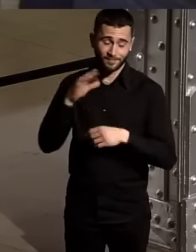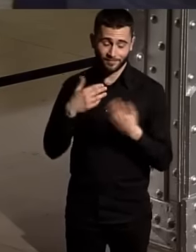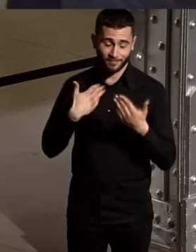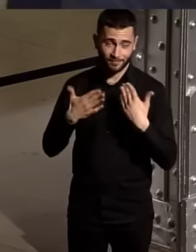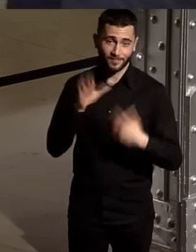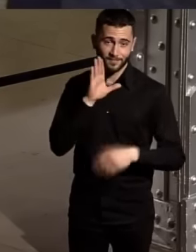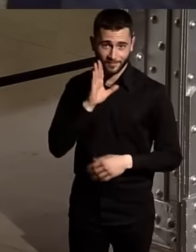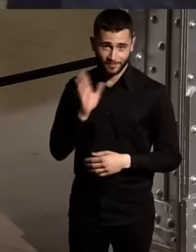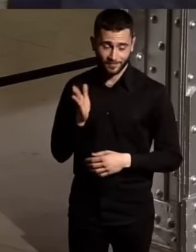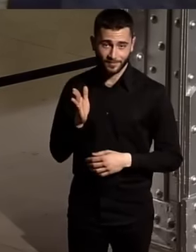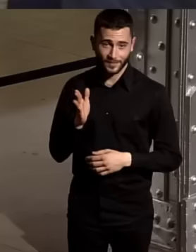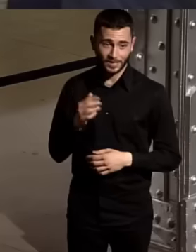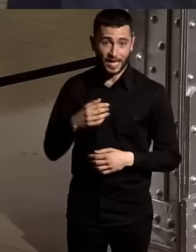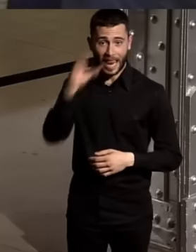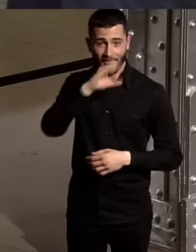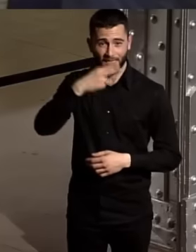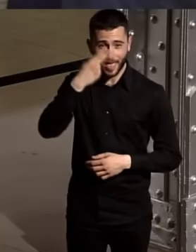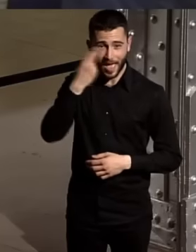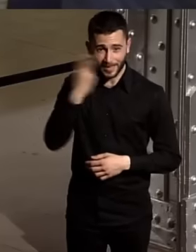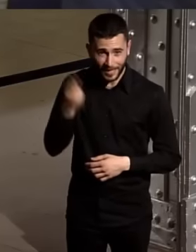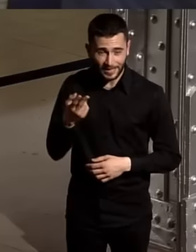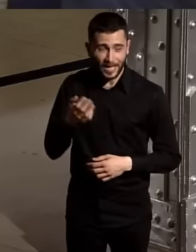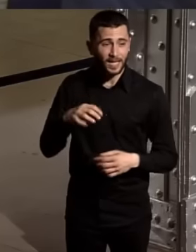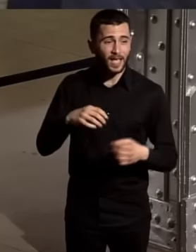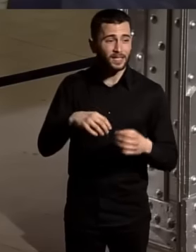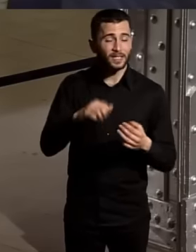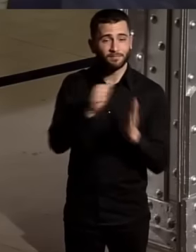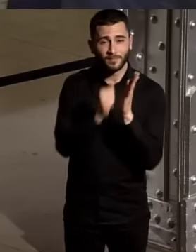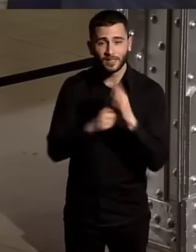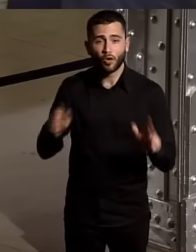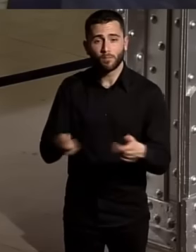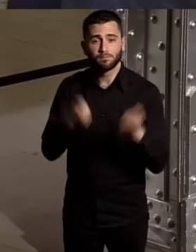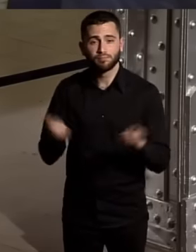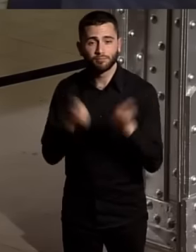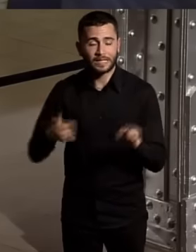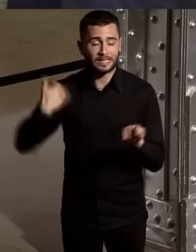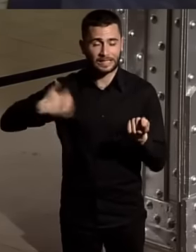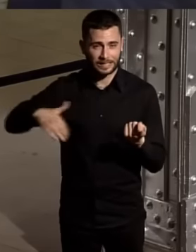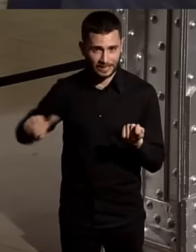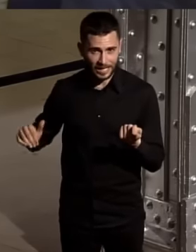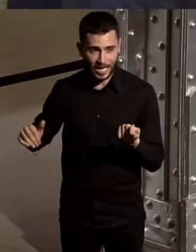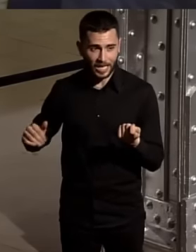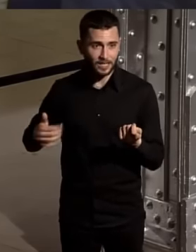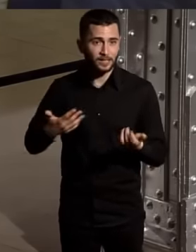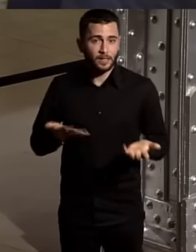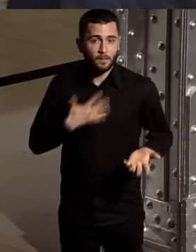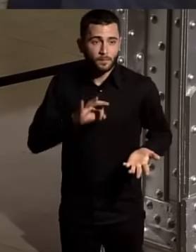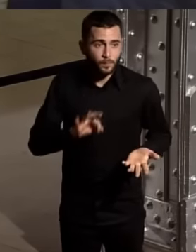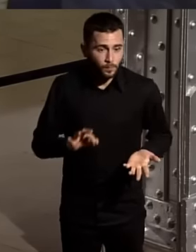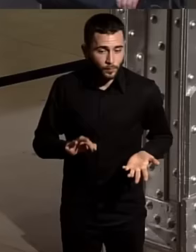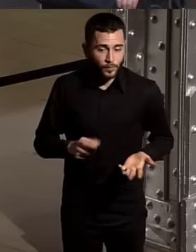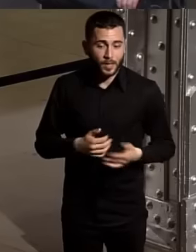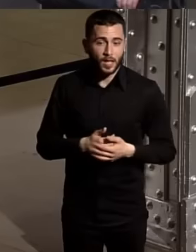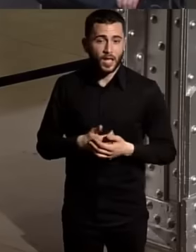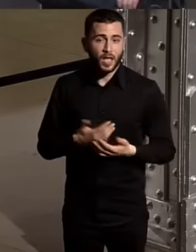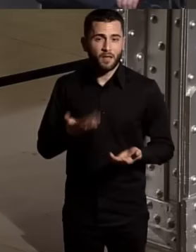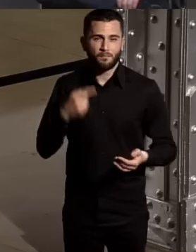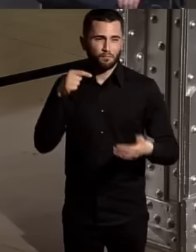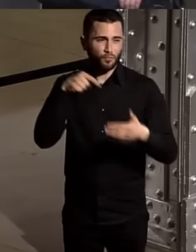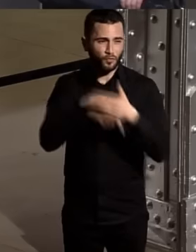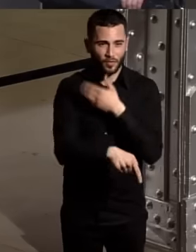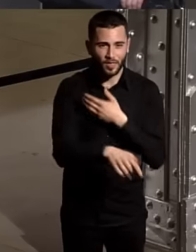la ciencia realmente lo interesante nunca te van a publicar un artículo que ya está hecho no en arte realmente también tiene ese esa